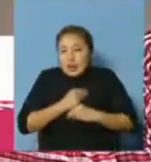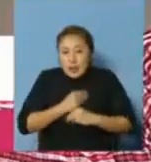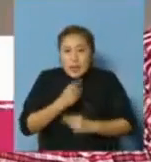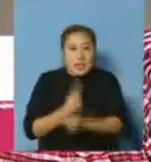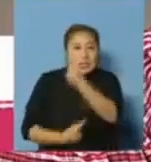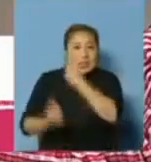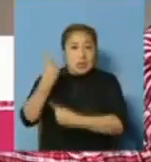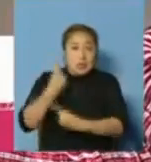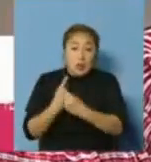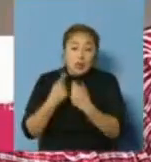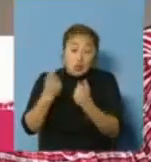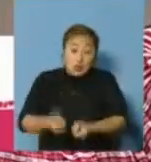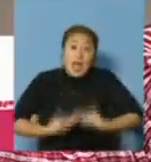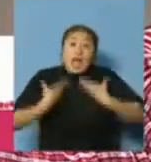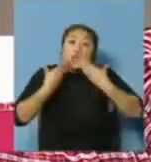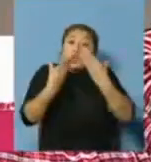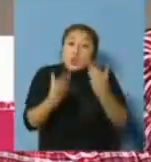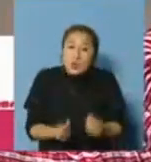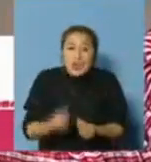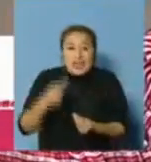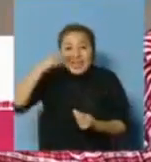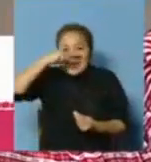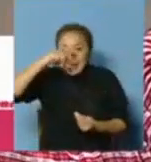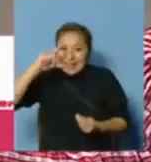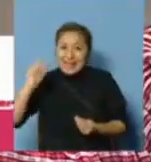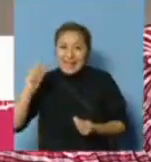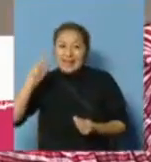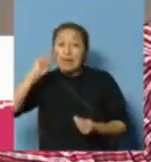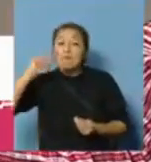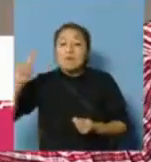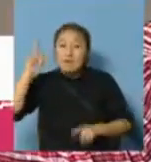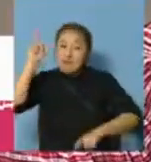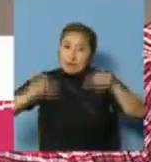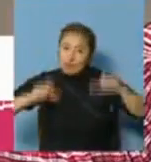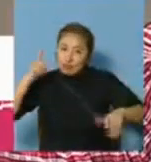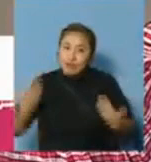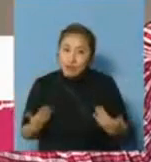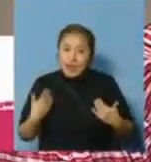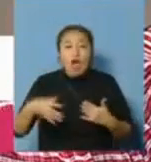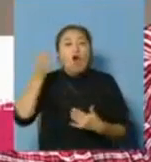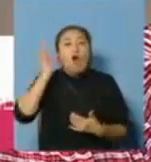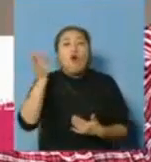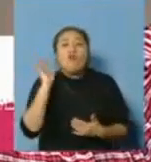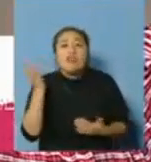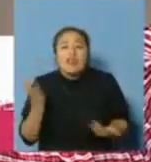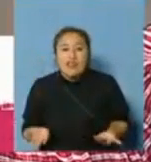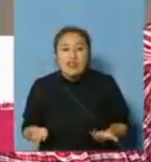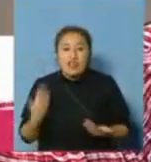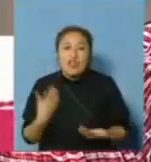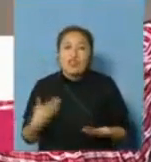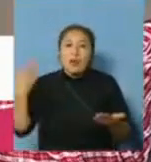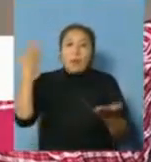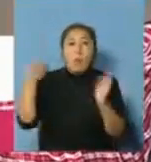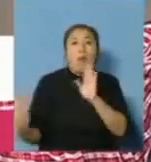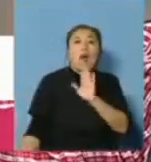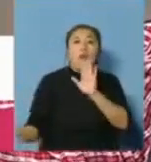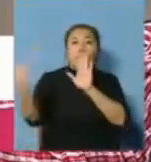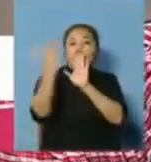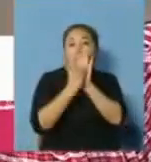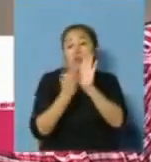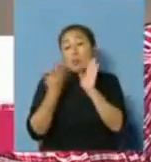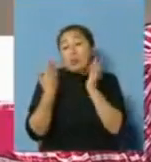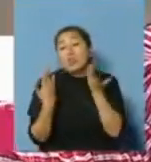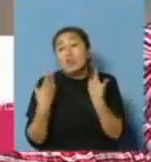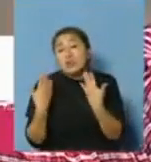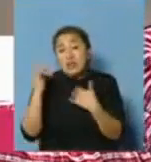respuesta porque un beneficio hay 70.000 usuarios que tenían la obligación de presentarse para ver si